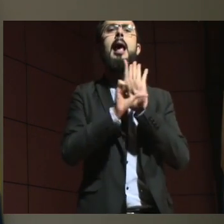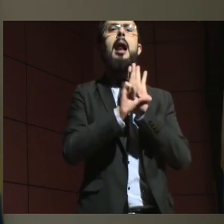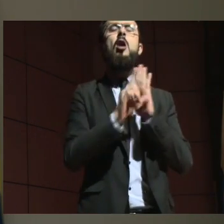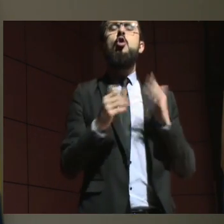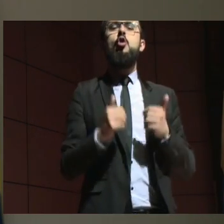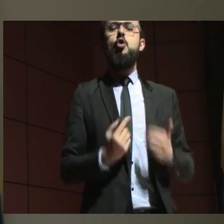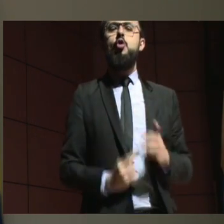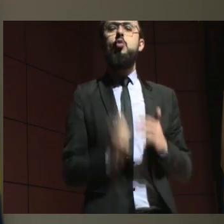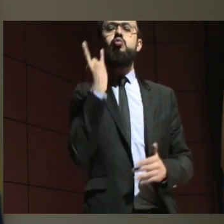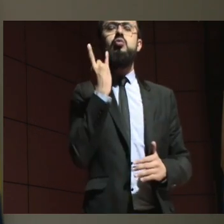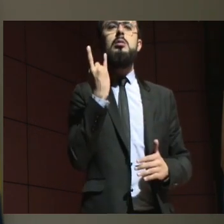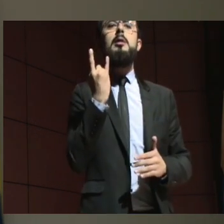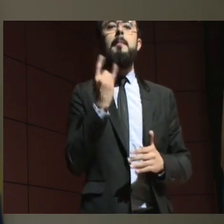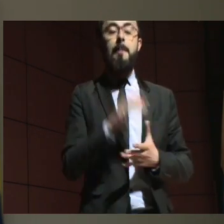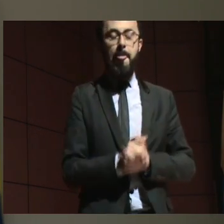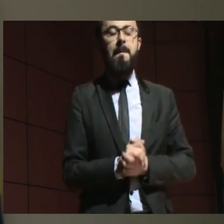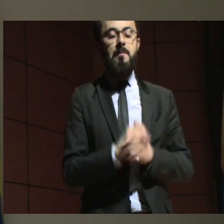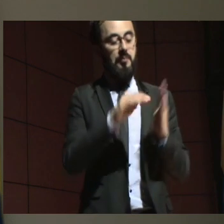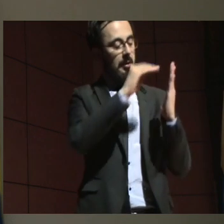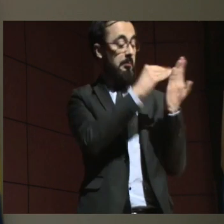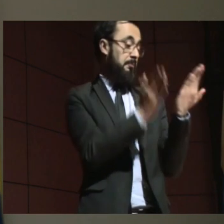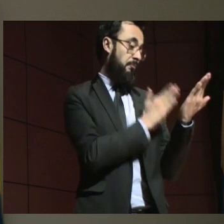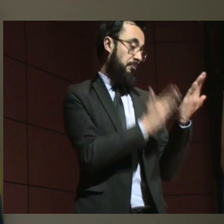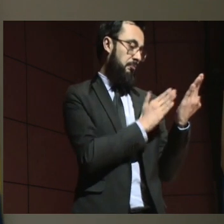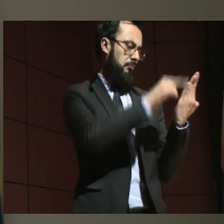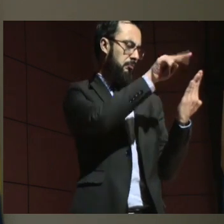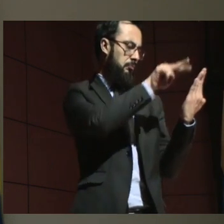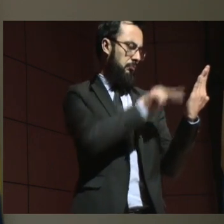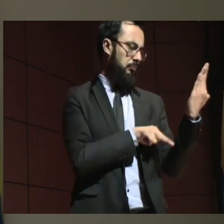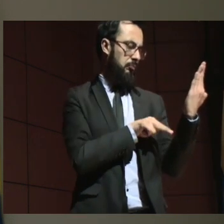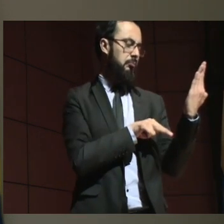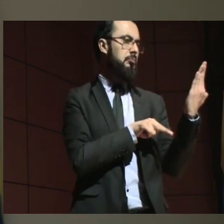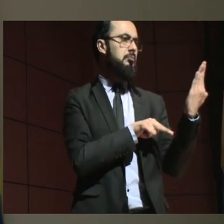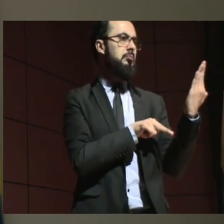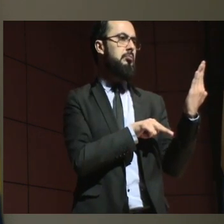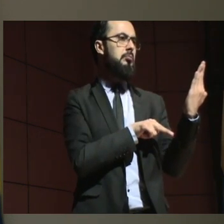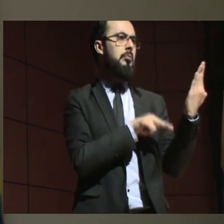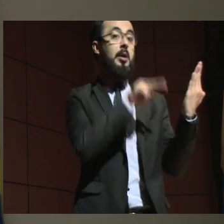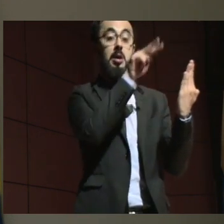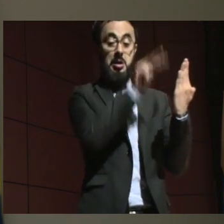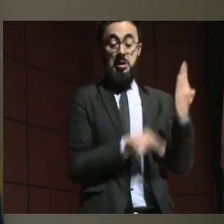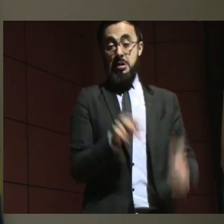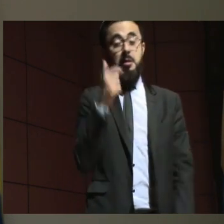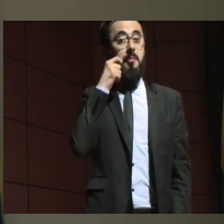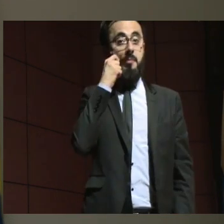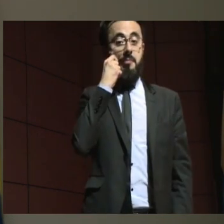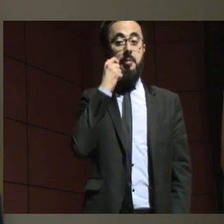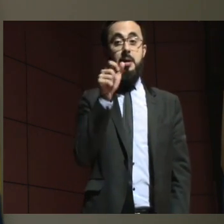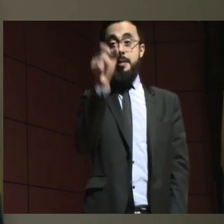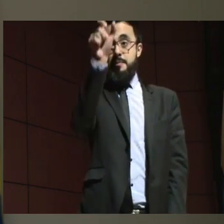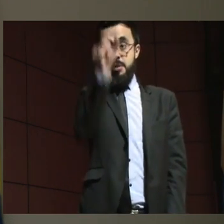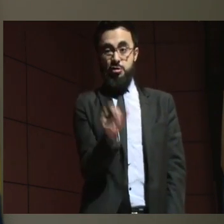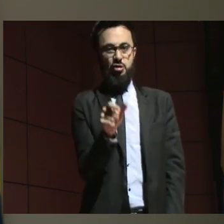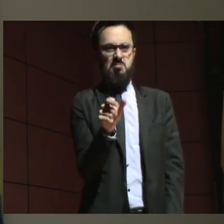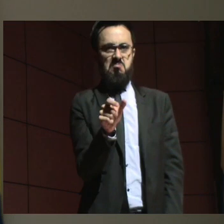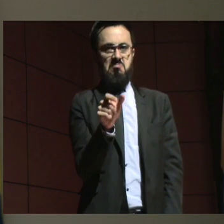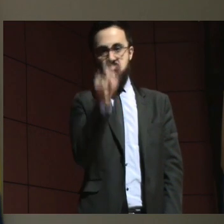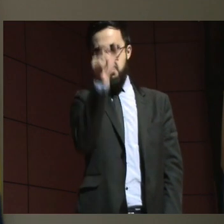partir de una construcción muy clara, que es un hombre o los